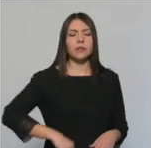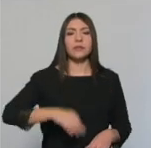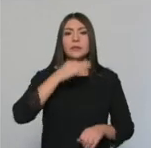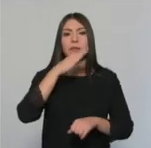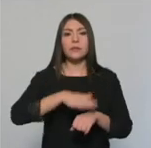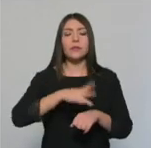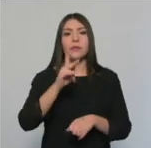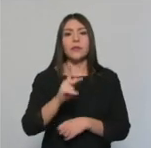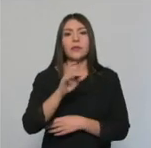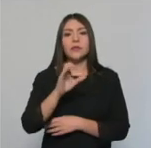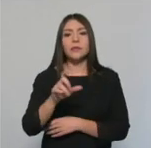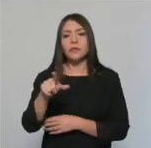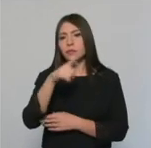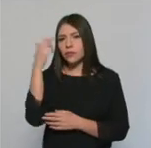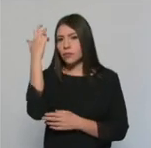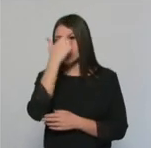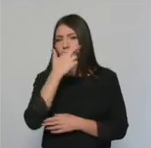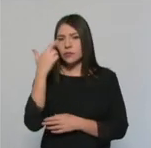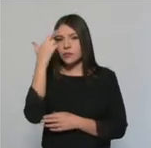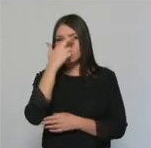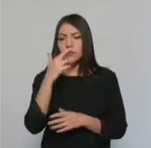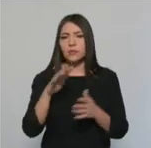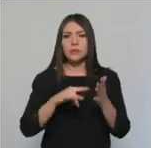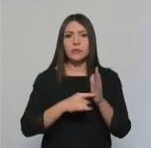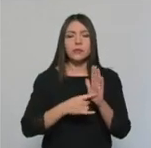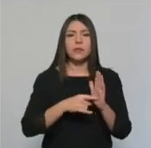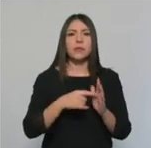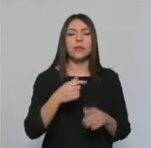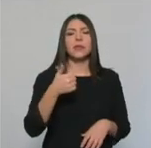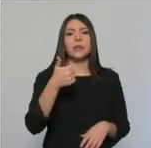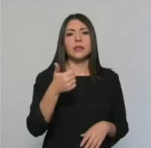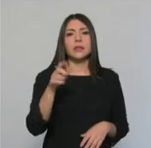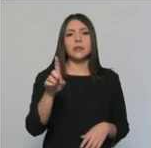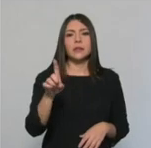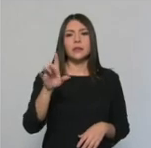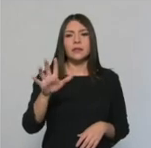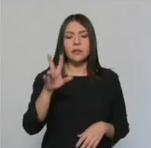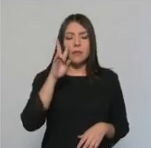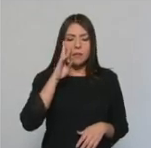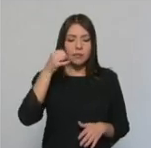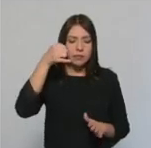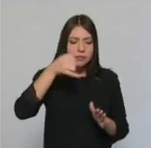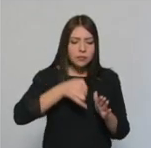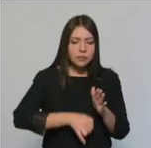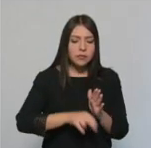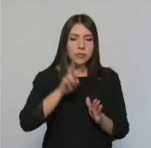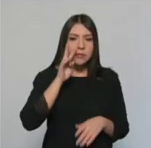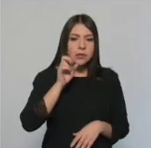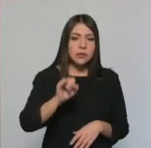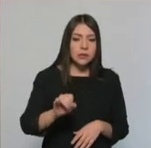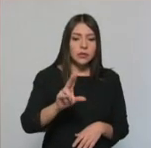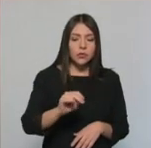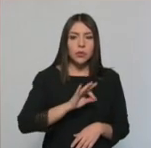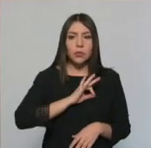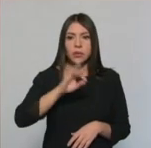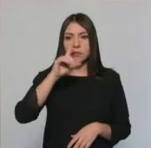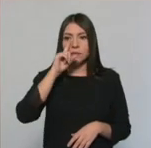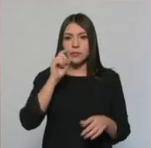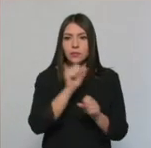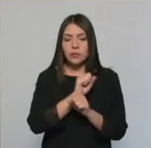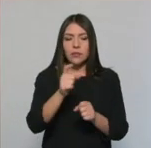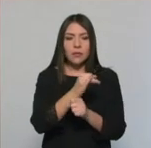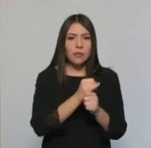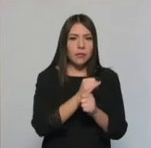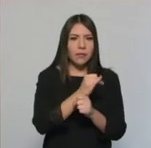Civil realizó una revisión al filo de las 18:35 horas con un explosímetro para detectar gases flamables y tras la